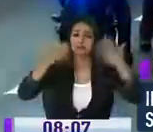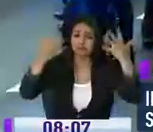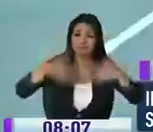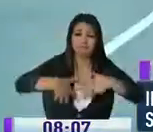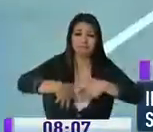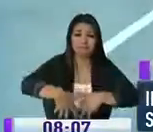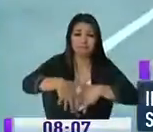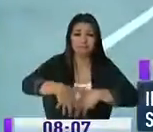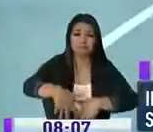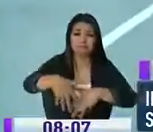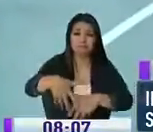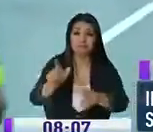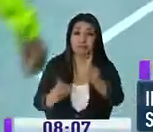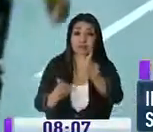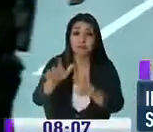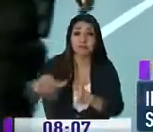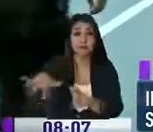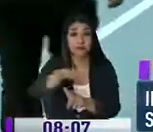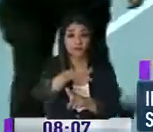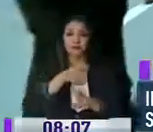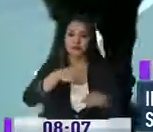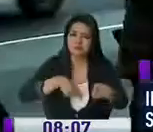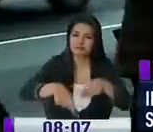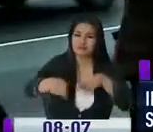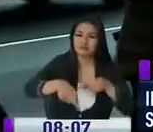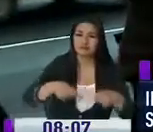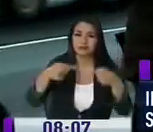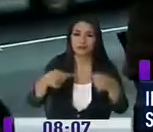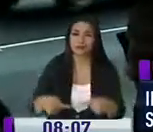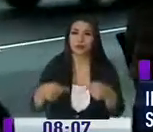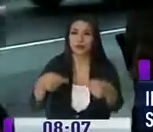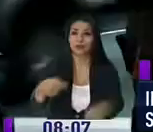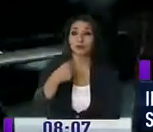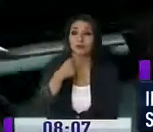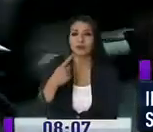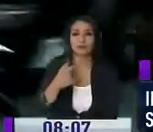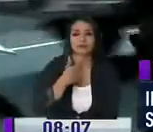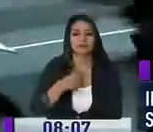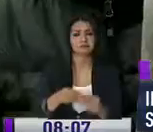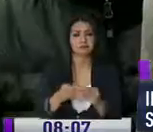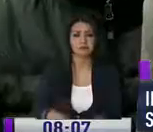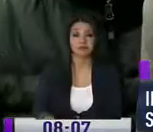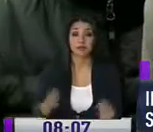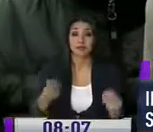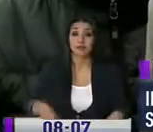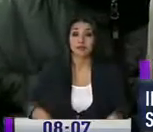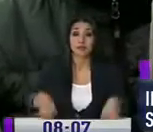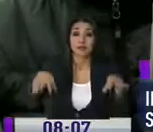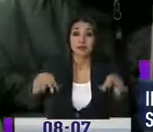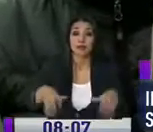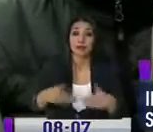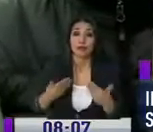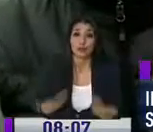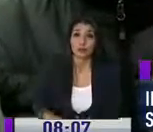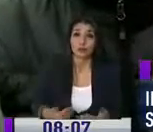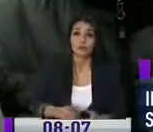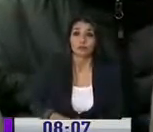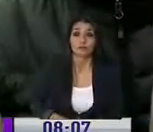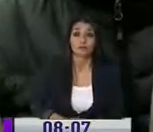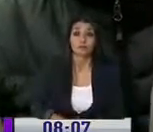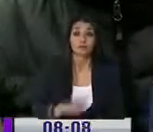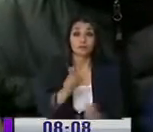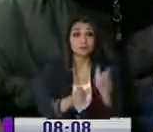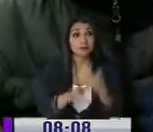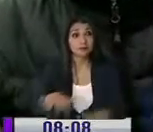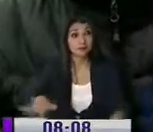ciudadanas. Muchos de los usuarios frecuentes de la ruta señalaron que la medida los perjudicaba. No ha contemplado el principio de los